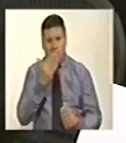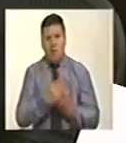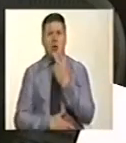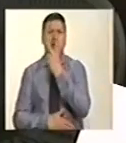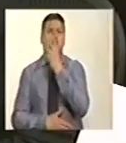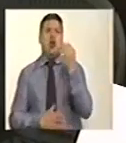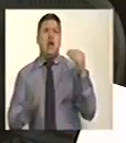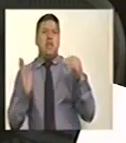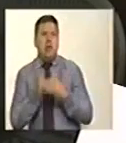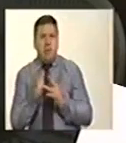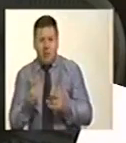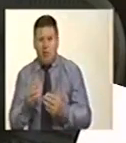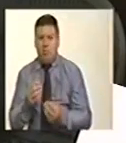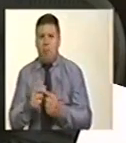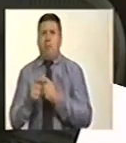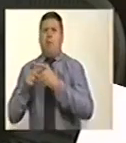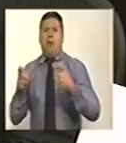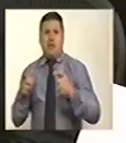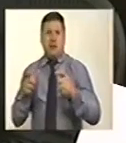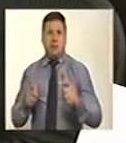200 mil.